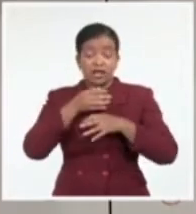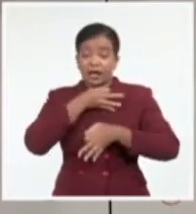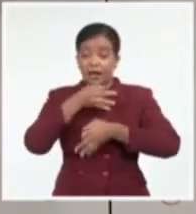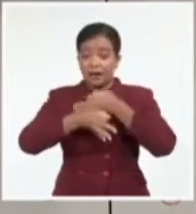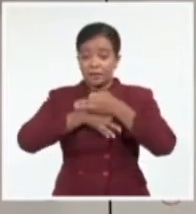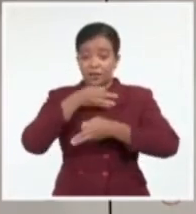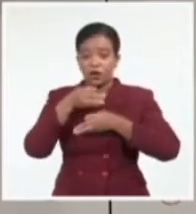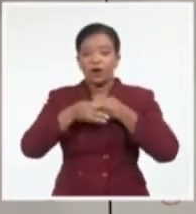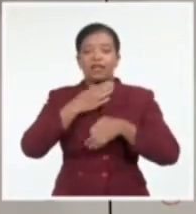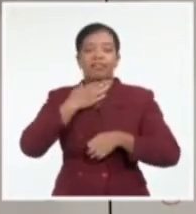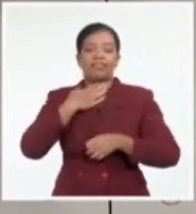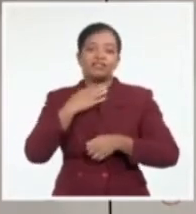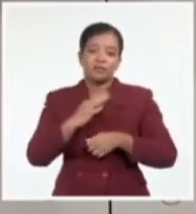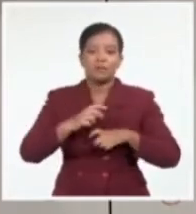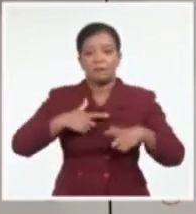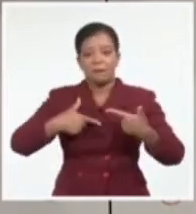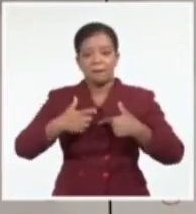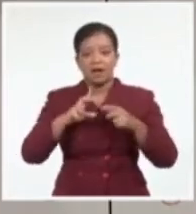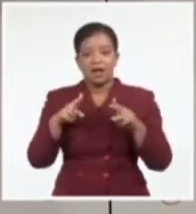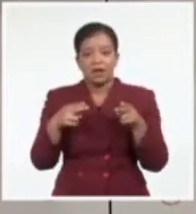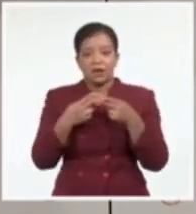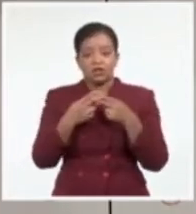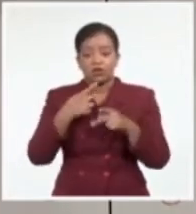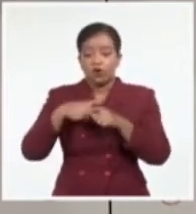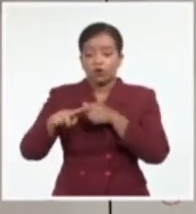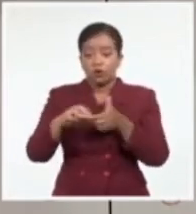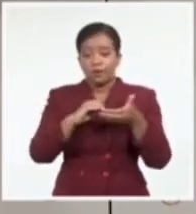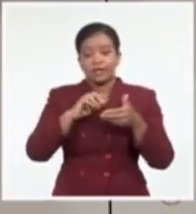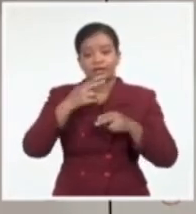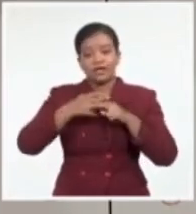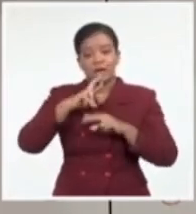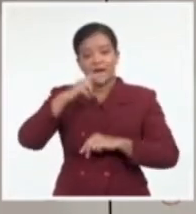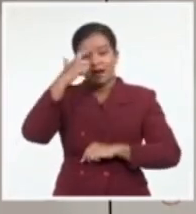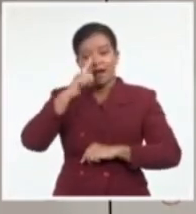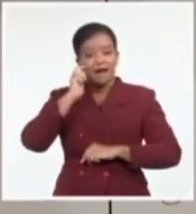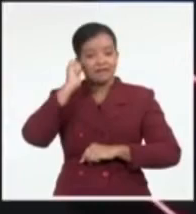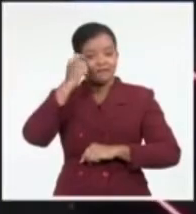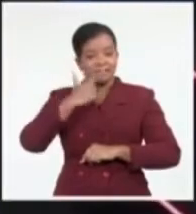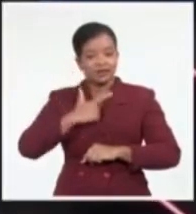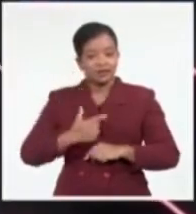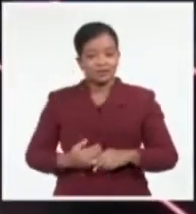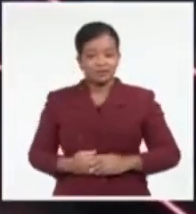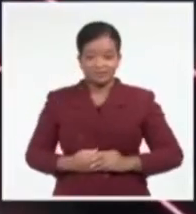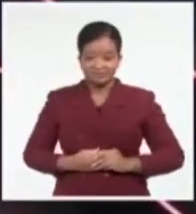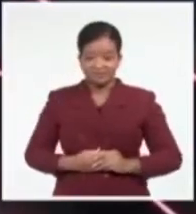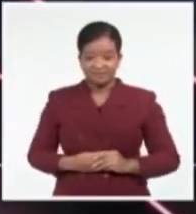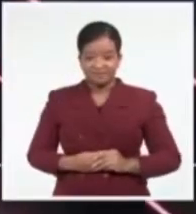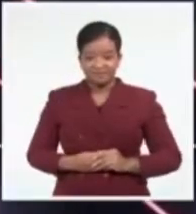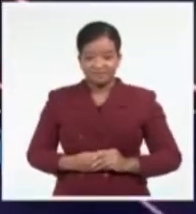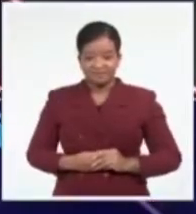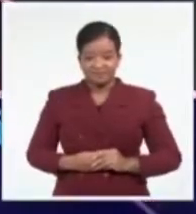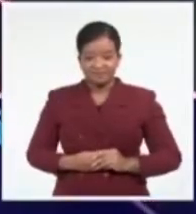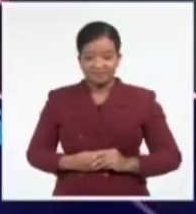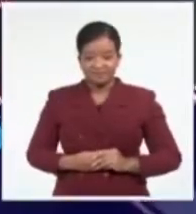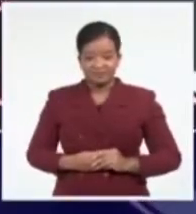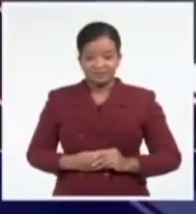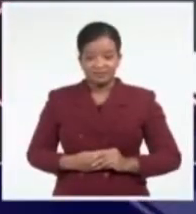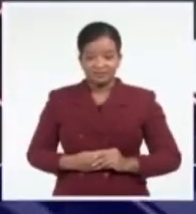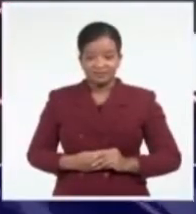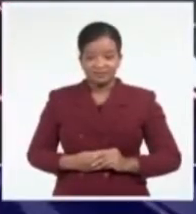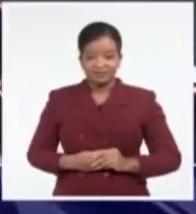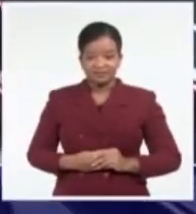jugando dobles con Rafa Nadal. Una suerte de último baile para Roger. Roger Federer en